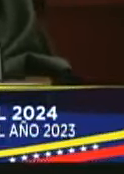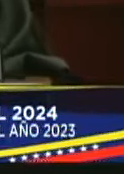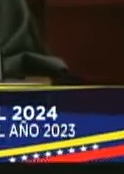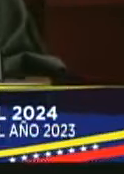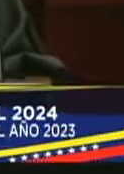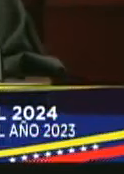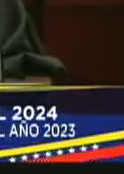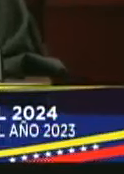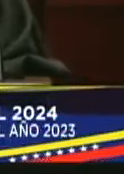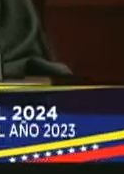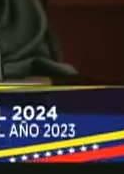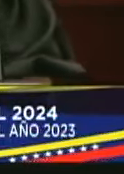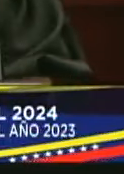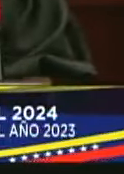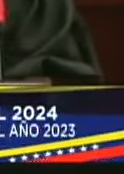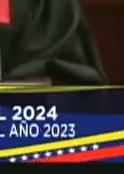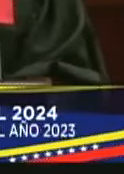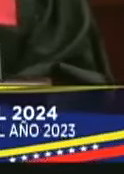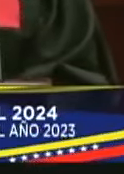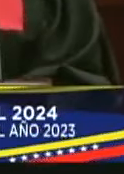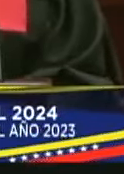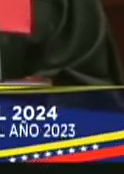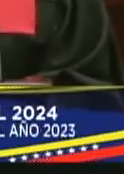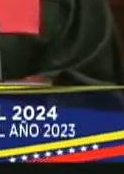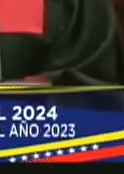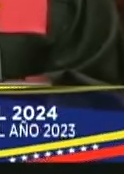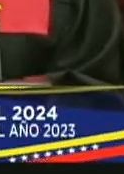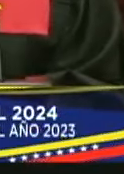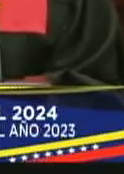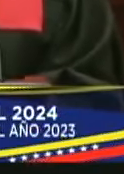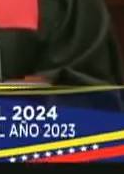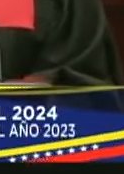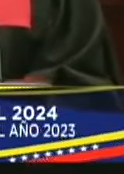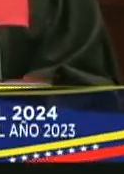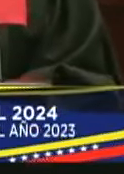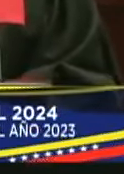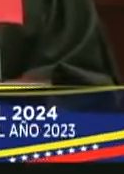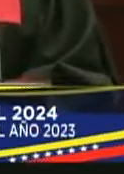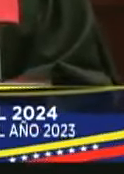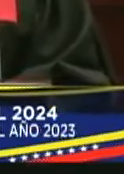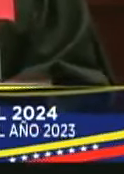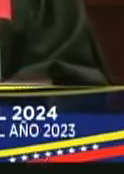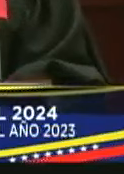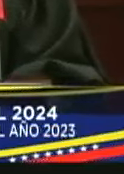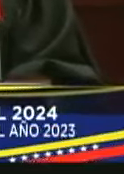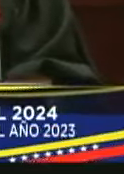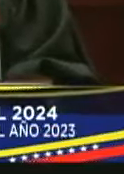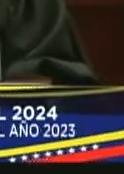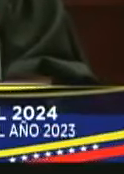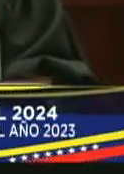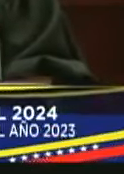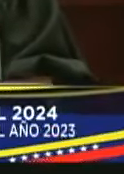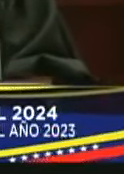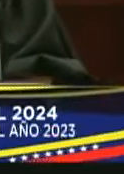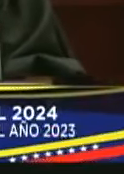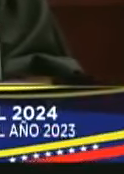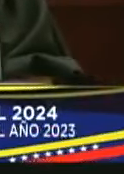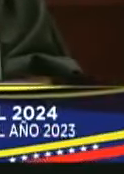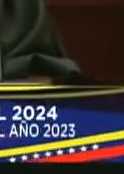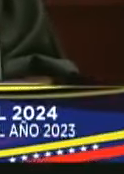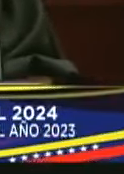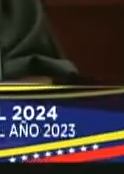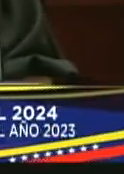transnacional. Con la nueva Constitución se instala en nuestra sociedad el poder popular y se